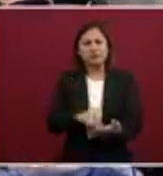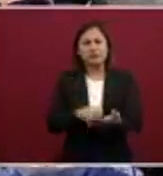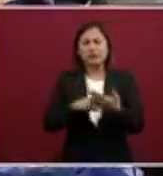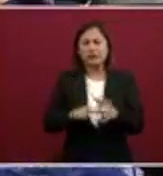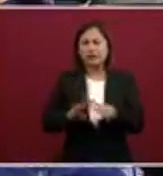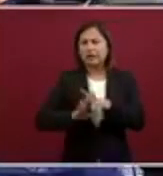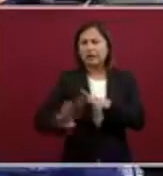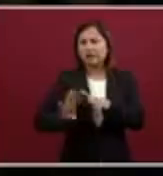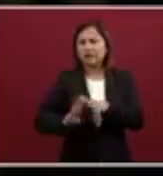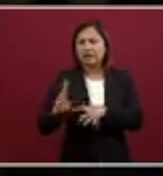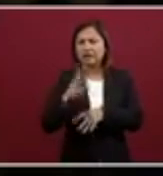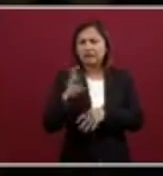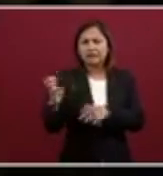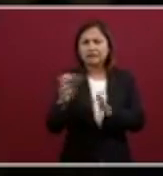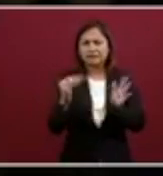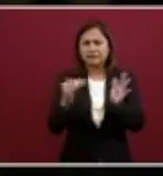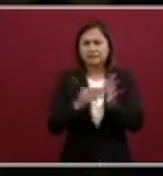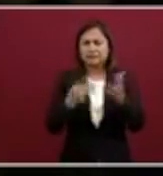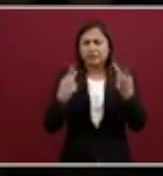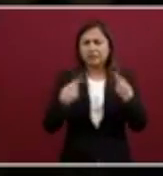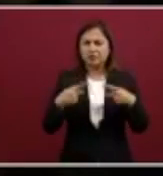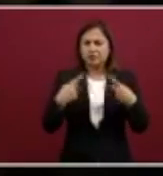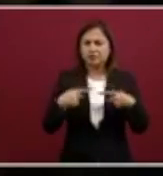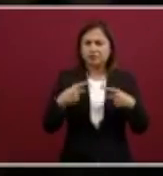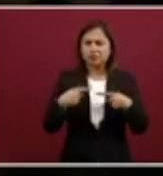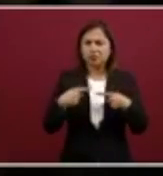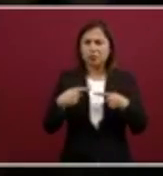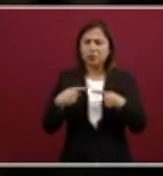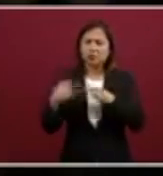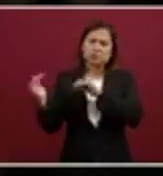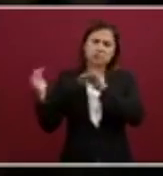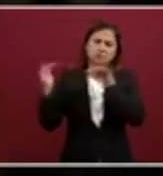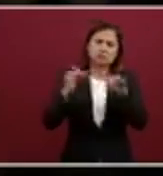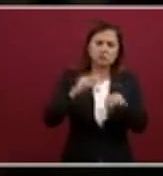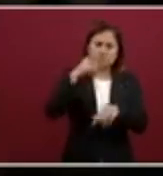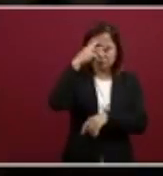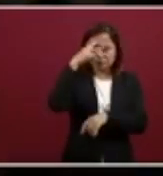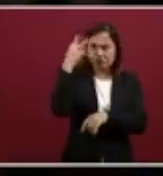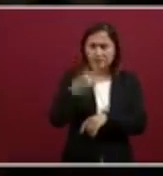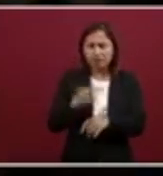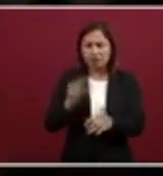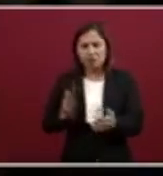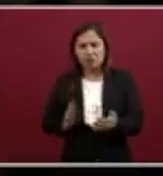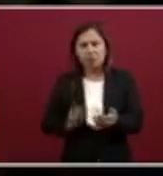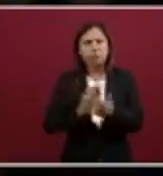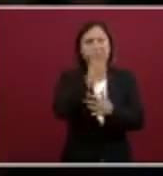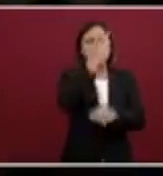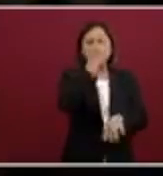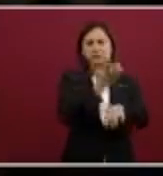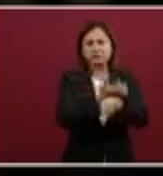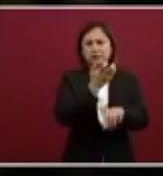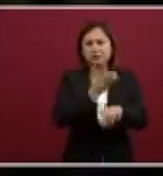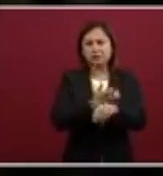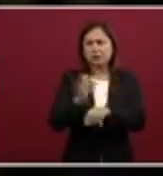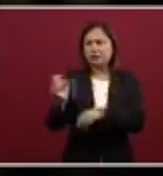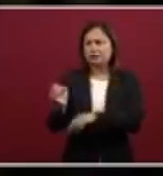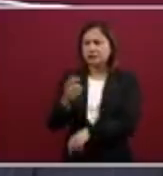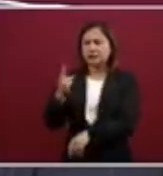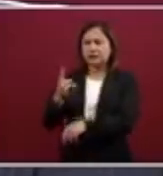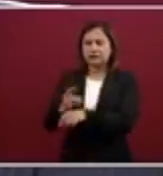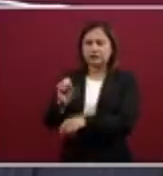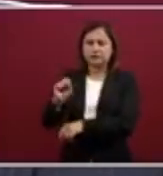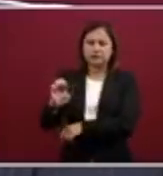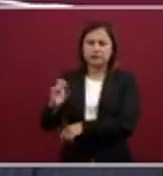migrantes centroamericanos que cruzan a México cada año con destino a Estados Unidos, según datos de la Secretaría de Gobernación,